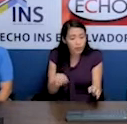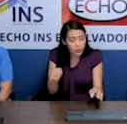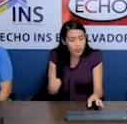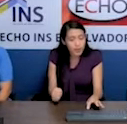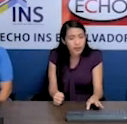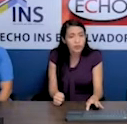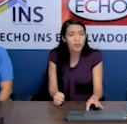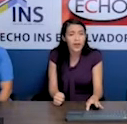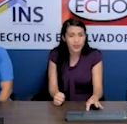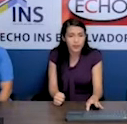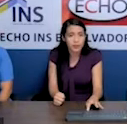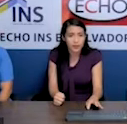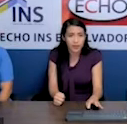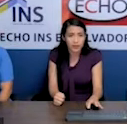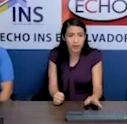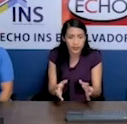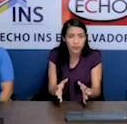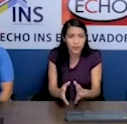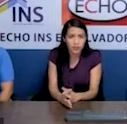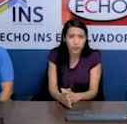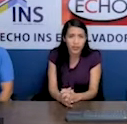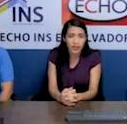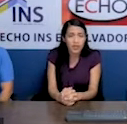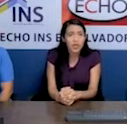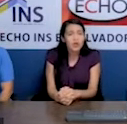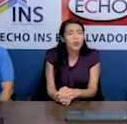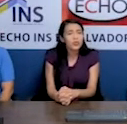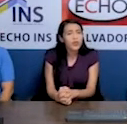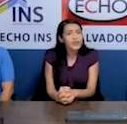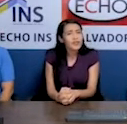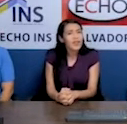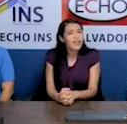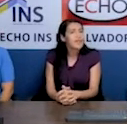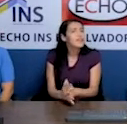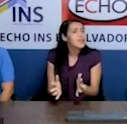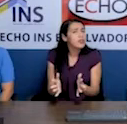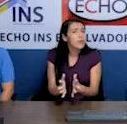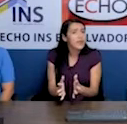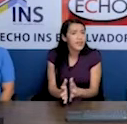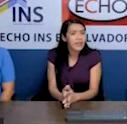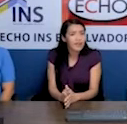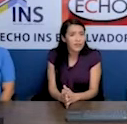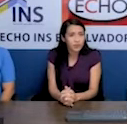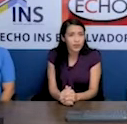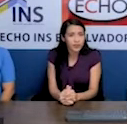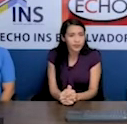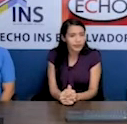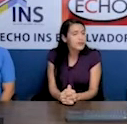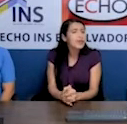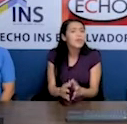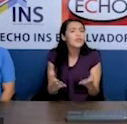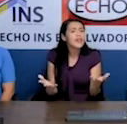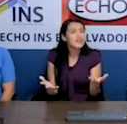van a crear un impacto para este paciente o esa persona. Otra entidad es el síndrome de vena cava